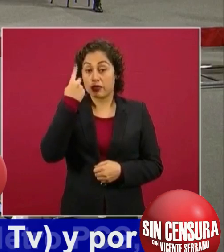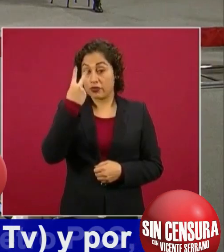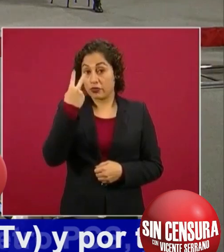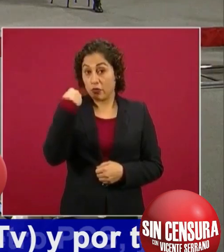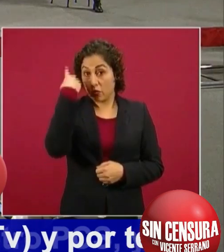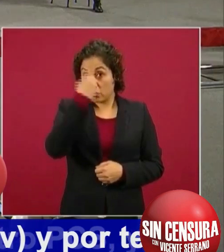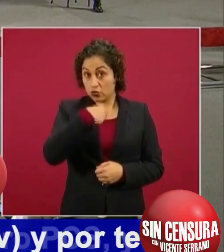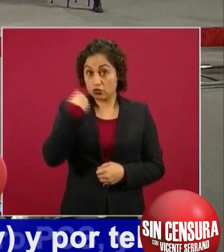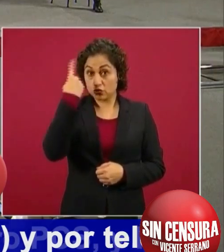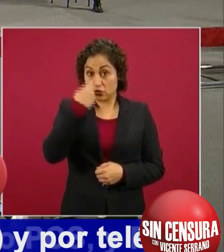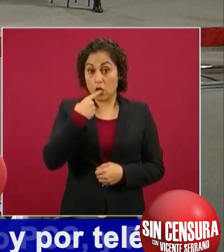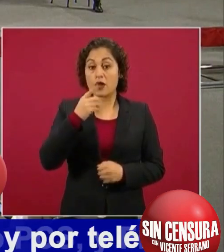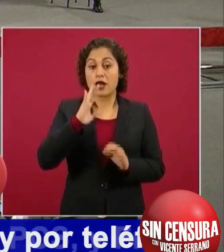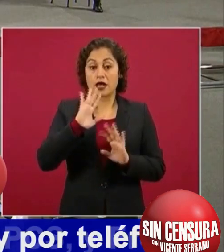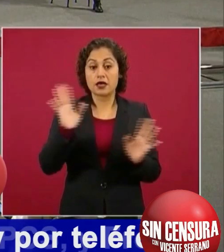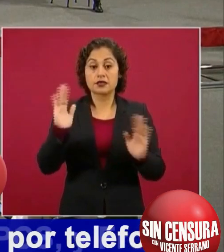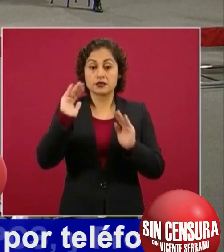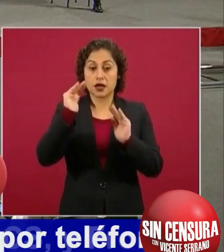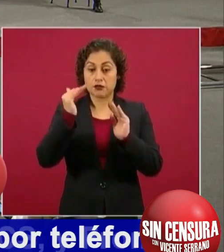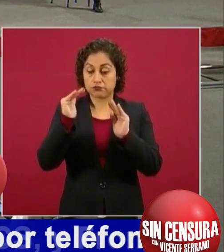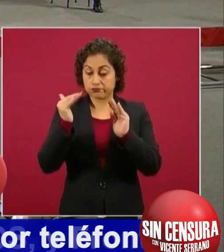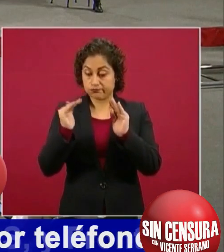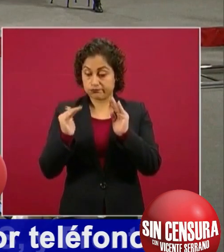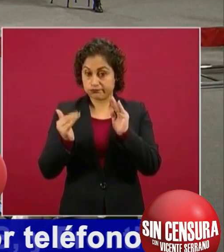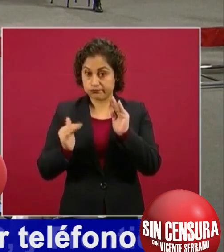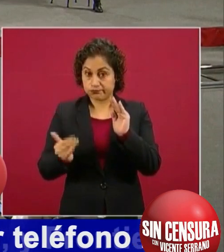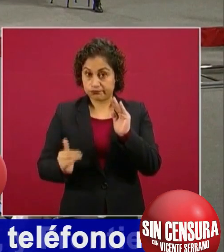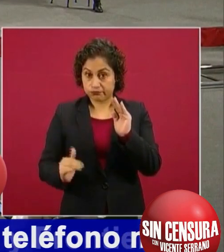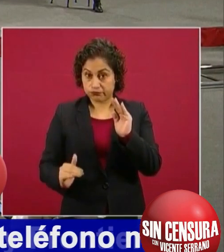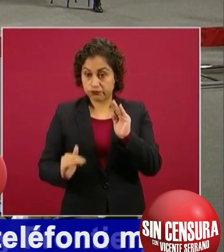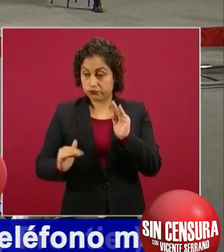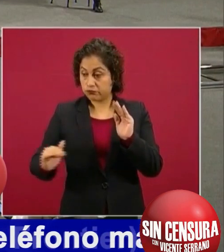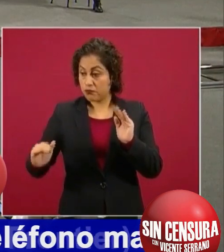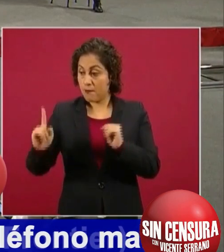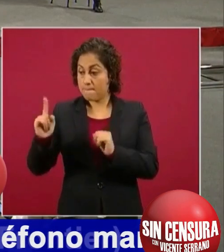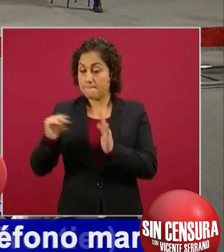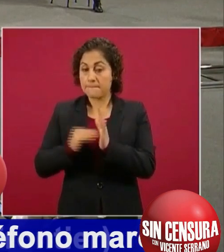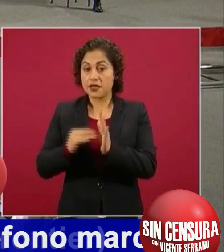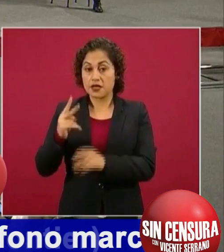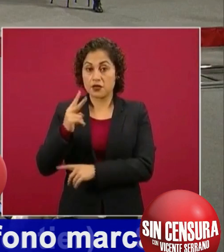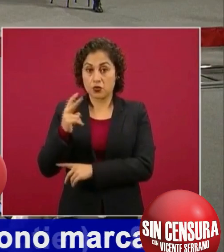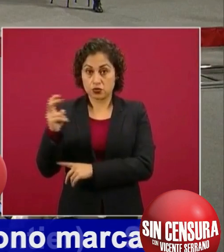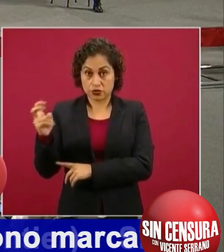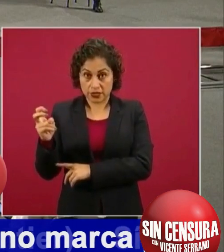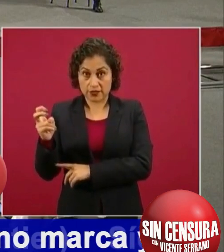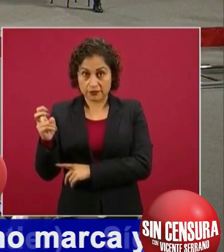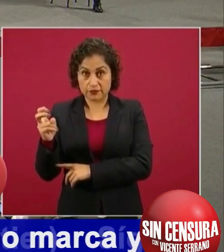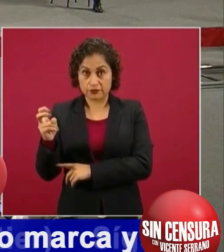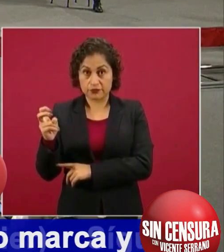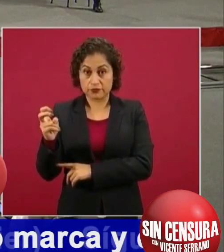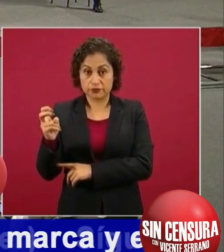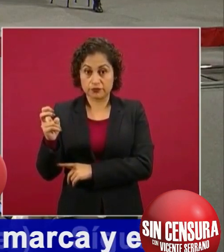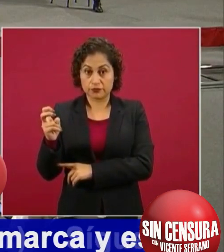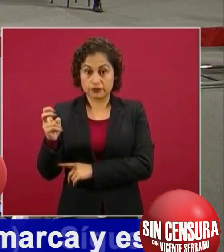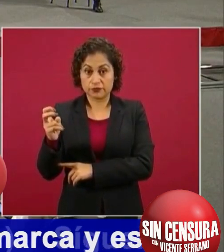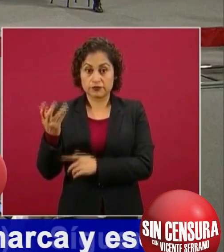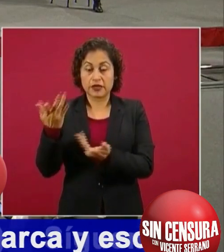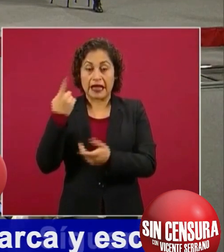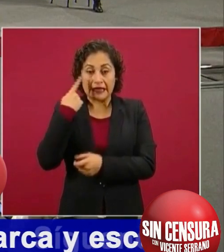a bajar, y ahora tenemos en 1200. Y eso no es